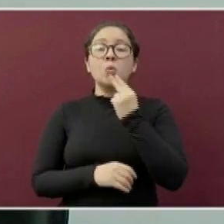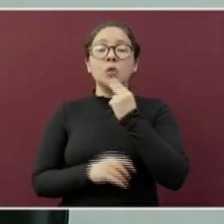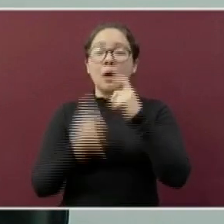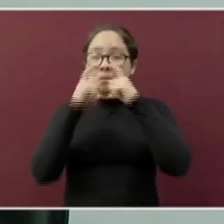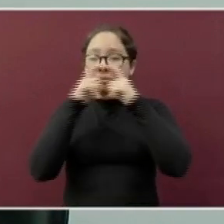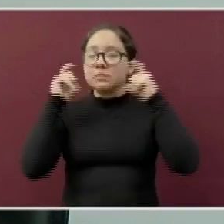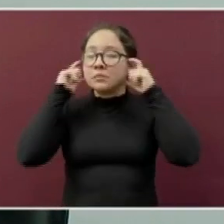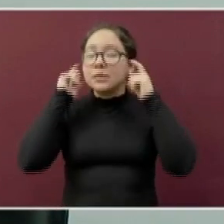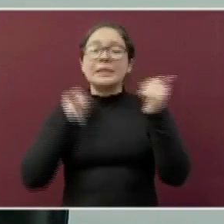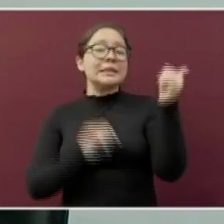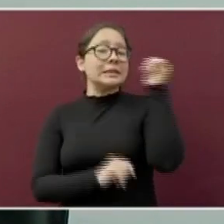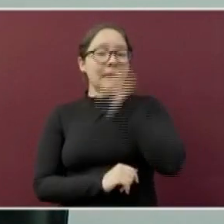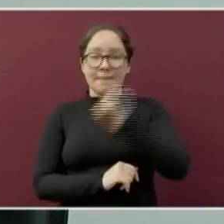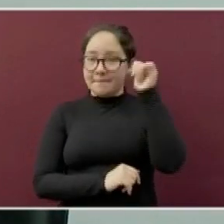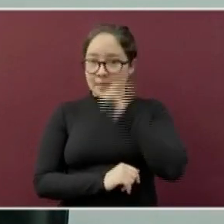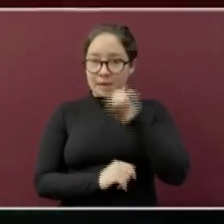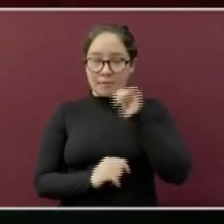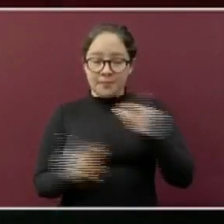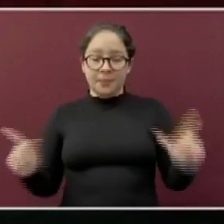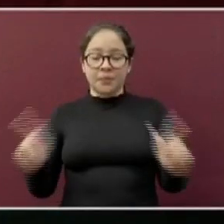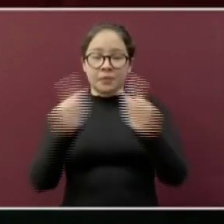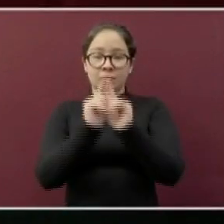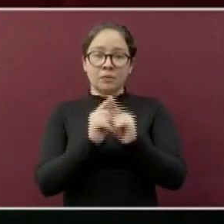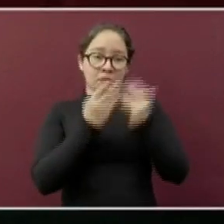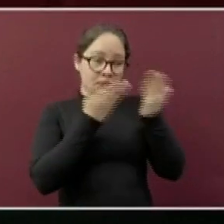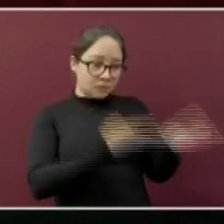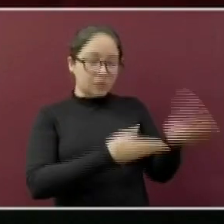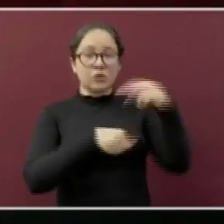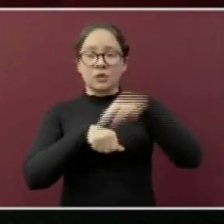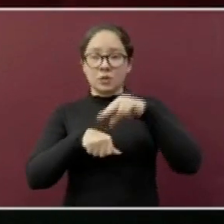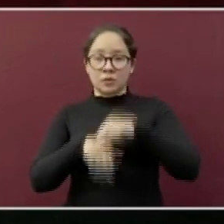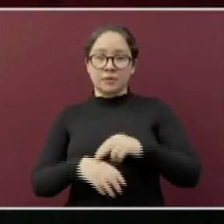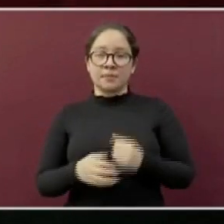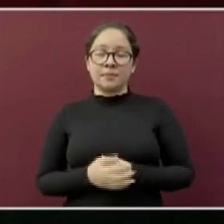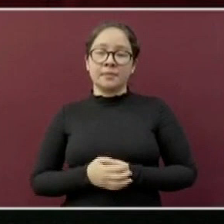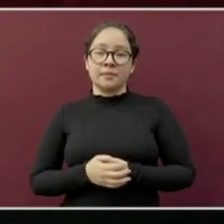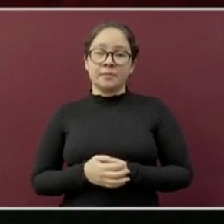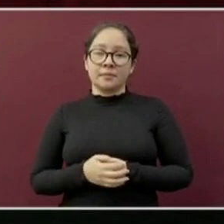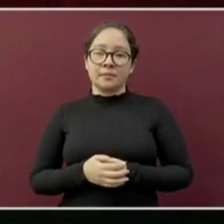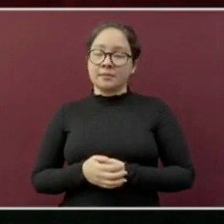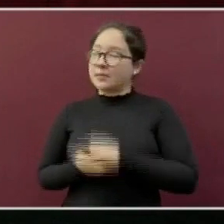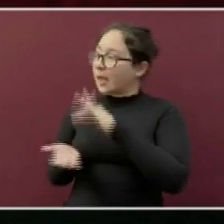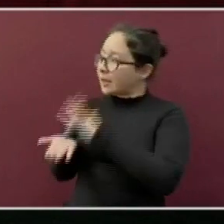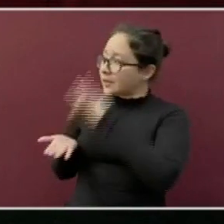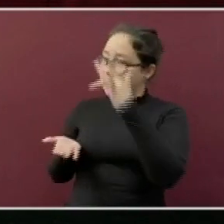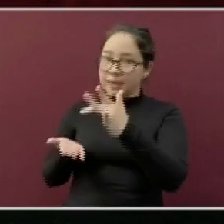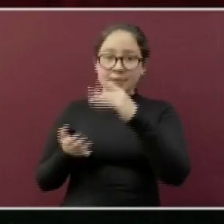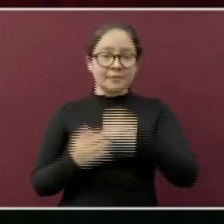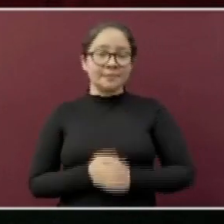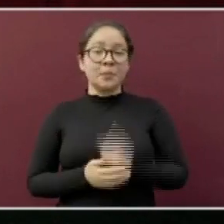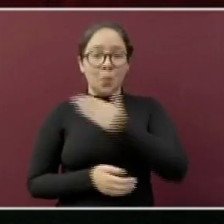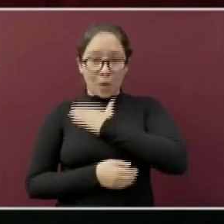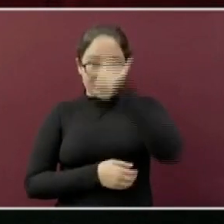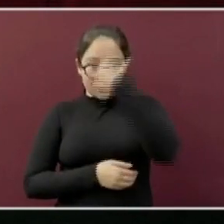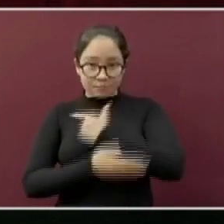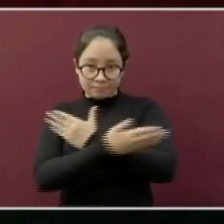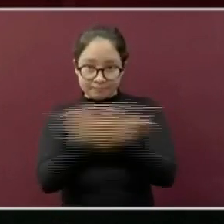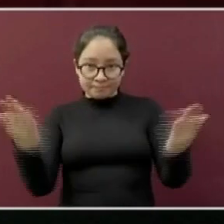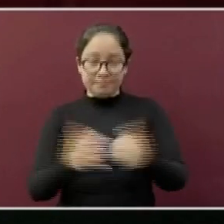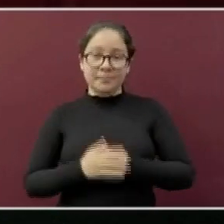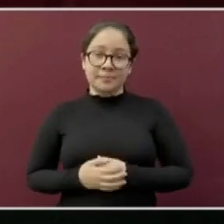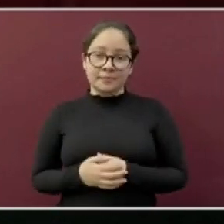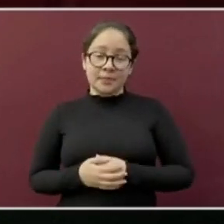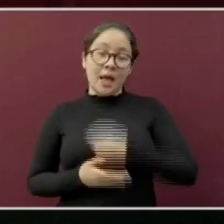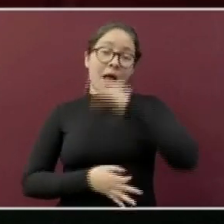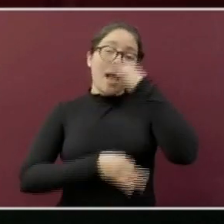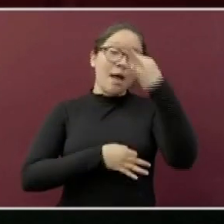en todo momento. Paso el uso de la voz al doctora Vendaño. Muchas gracias, doctora. Buenas noches. Les